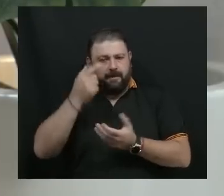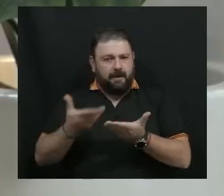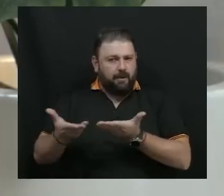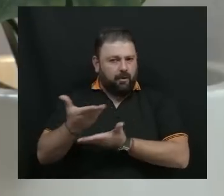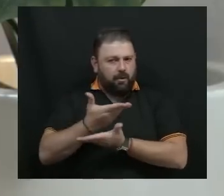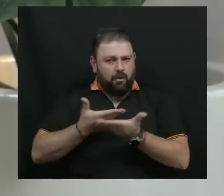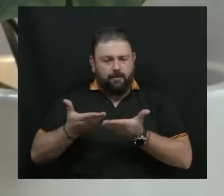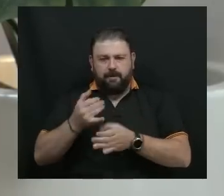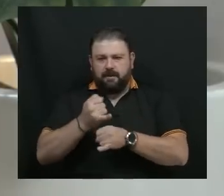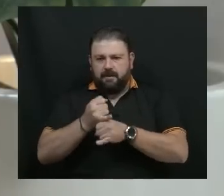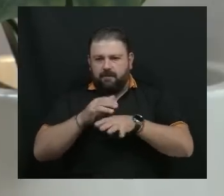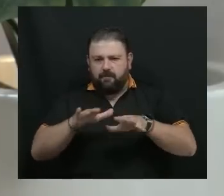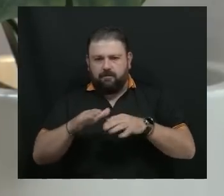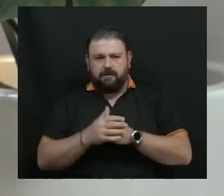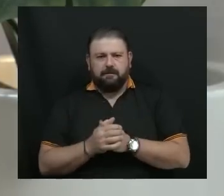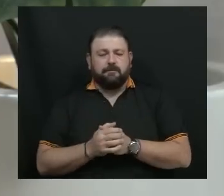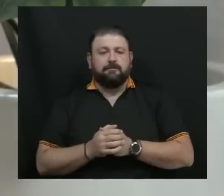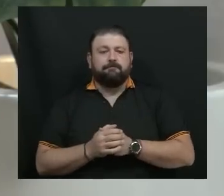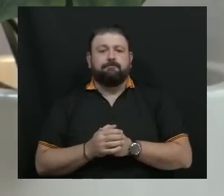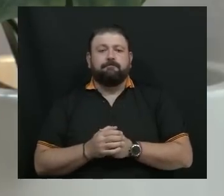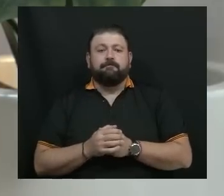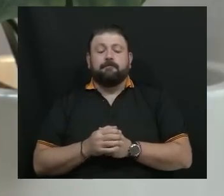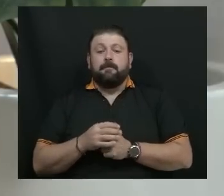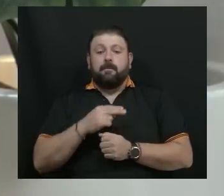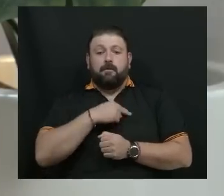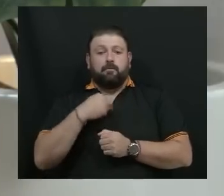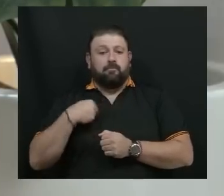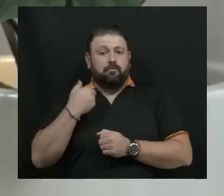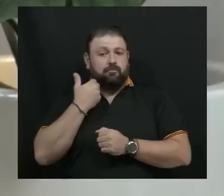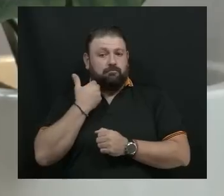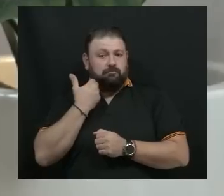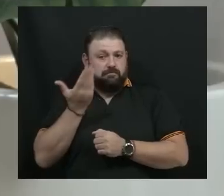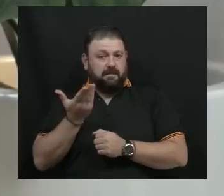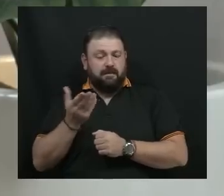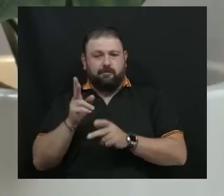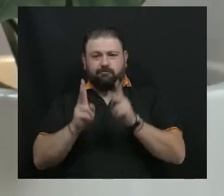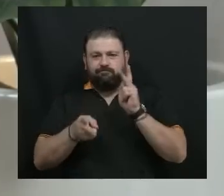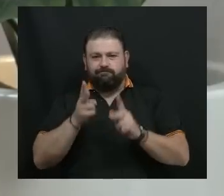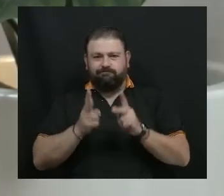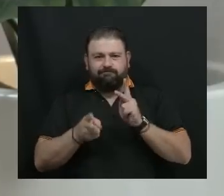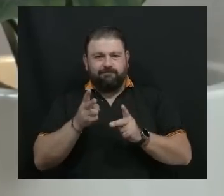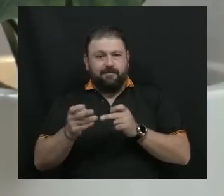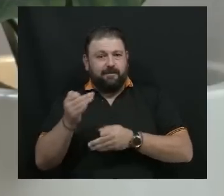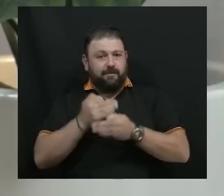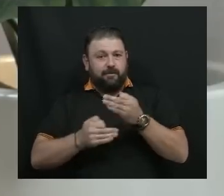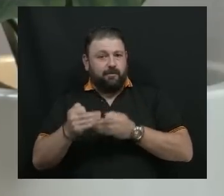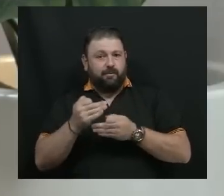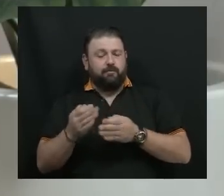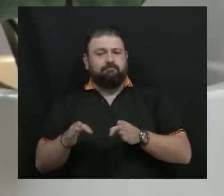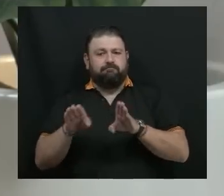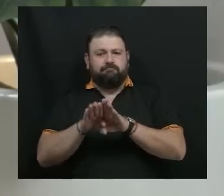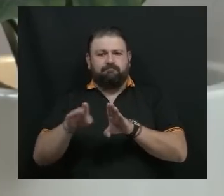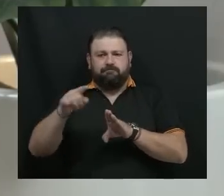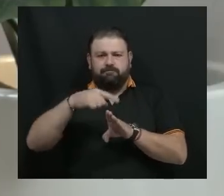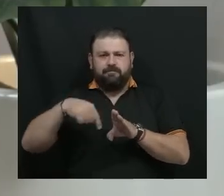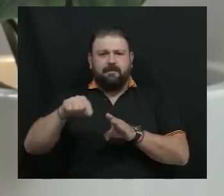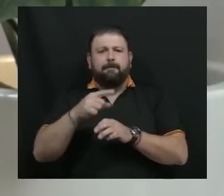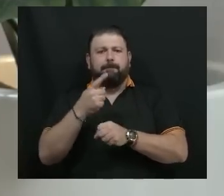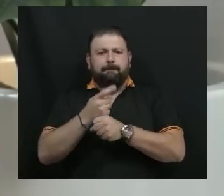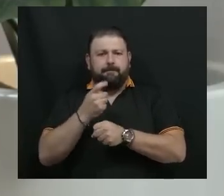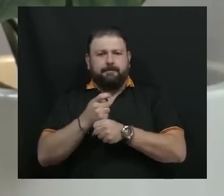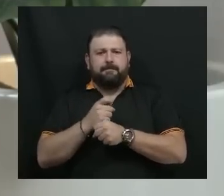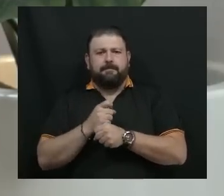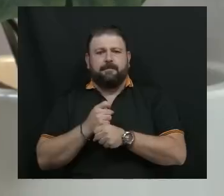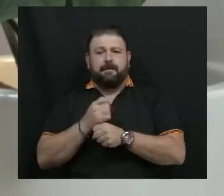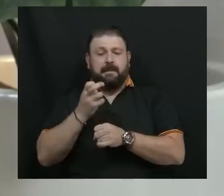toda la información. Primeramente, vamos a empezar platicándote acerca del cierre indistinto. Nos vamos a ir primero con